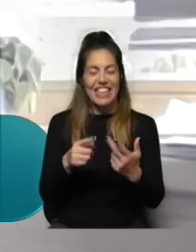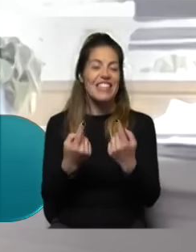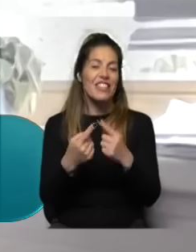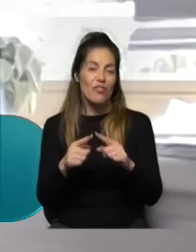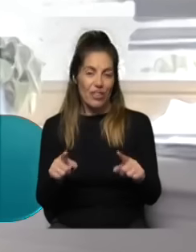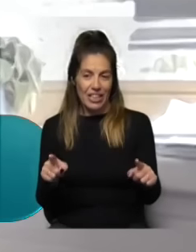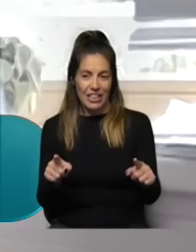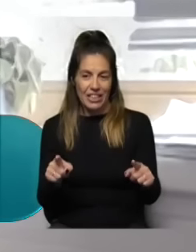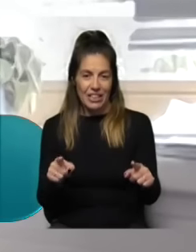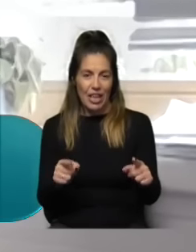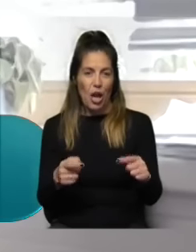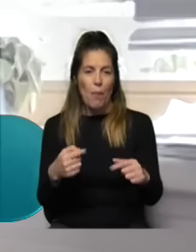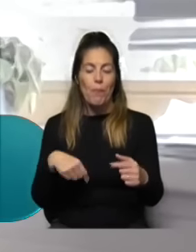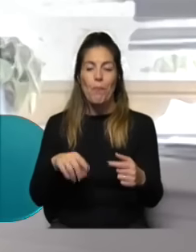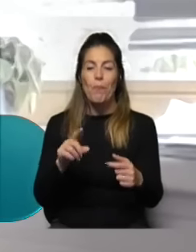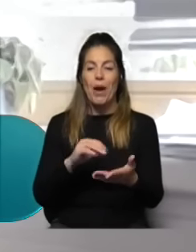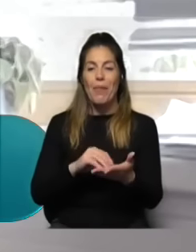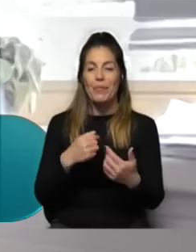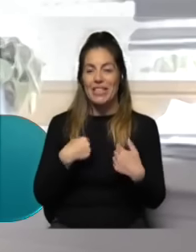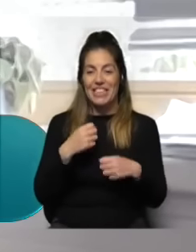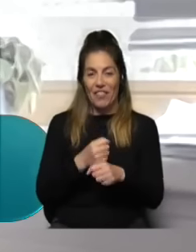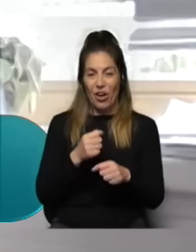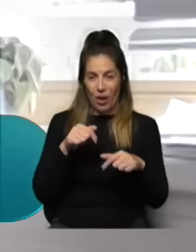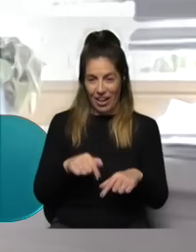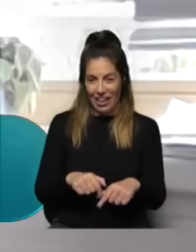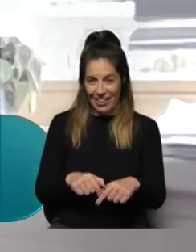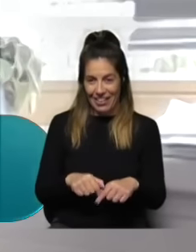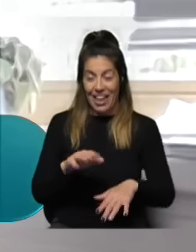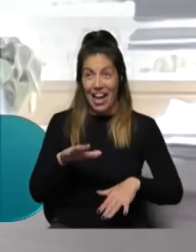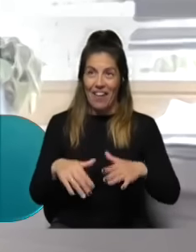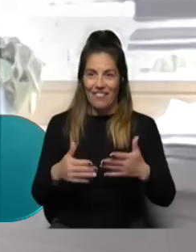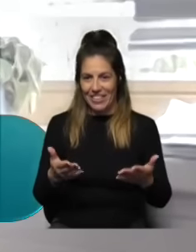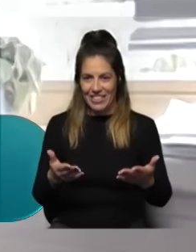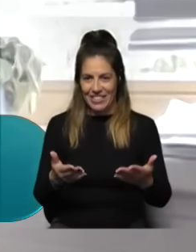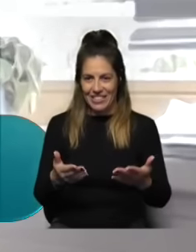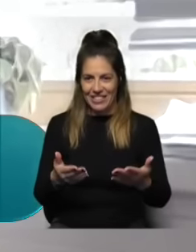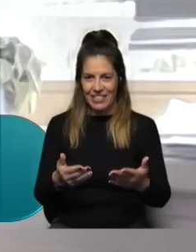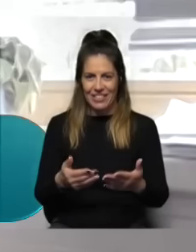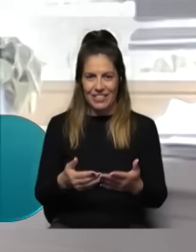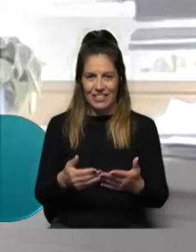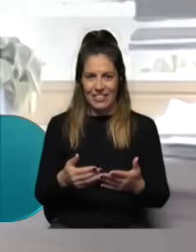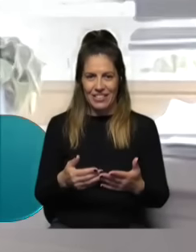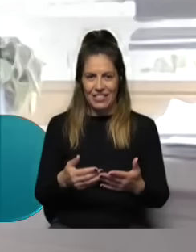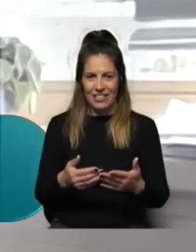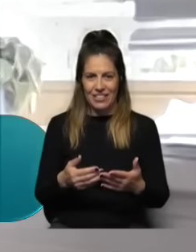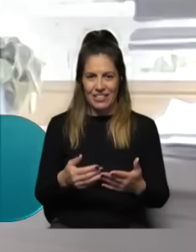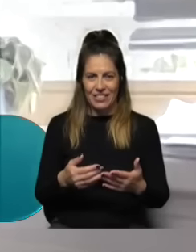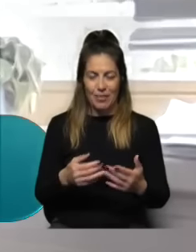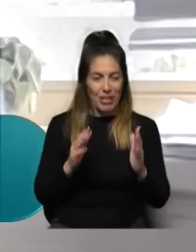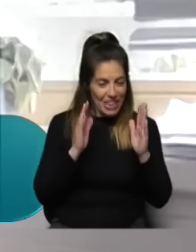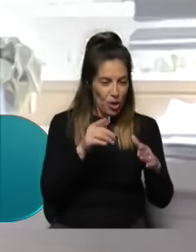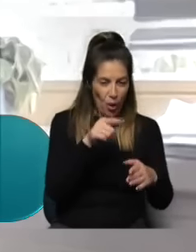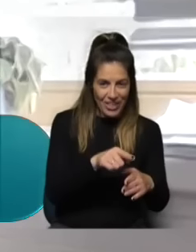distintos, más mi trabajo acá, y bueno, a veces se me va más para eso que para lo que tengo que hacer acá,